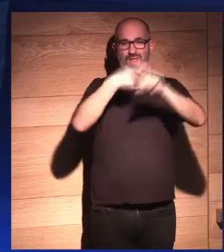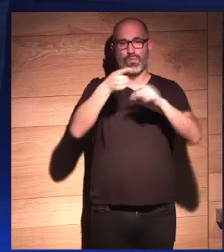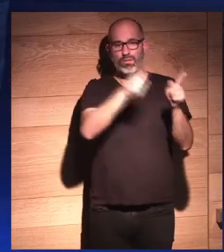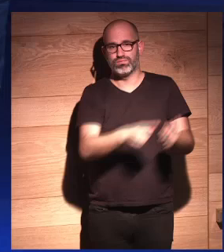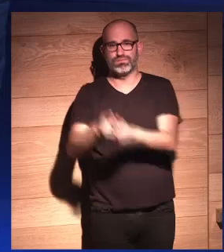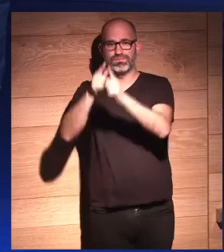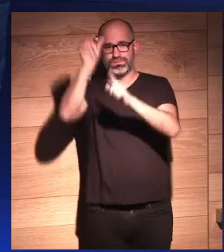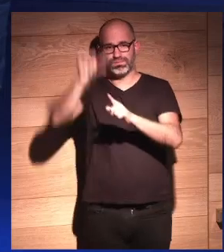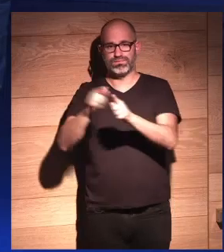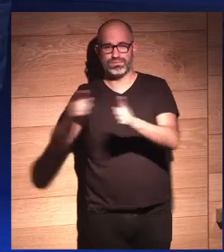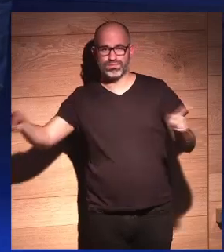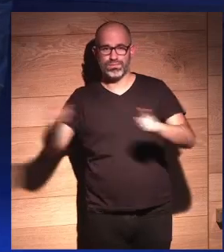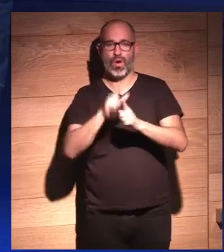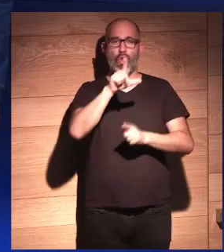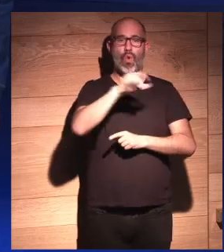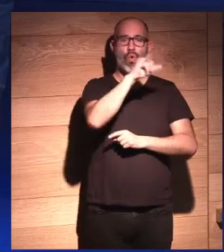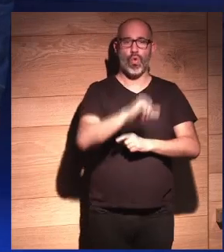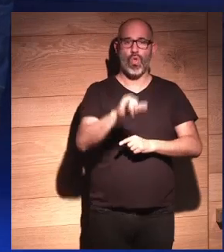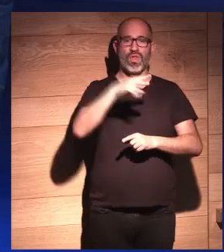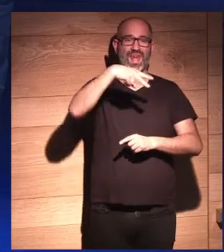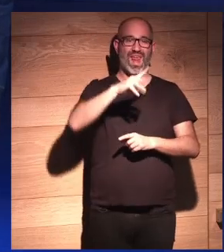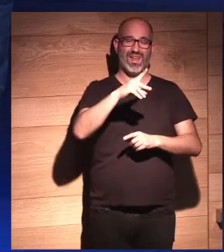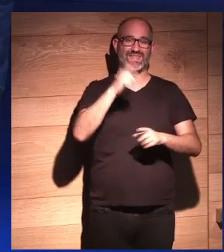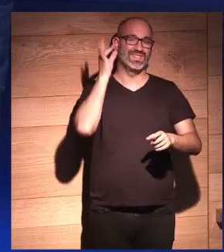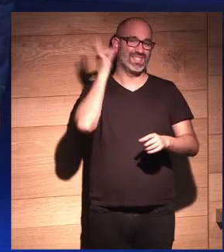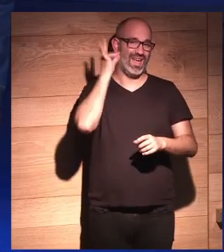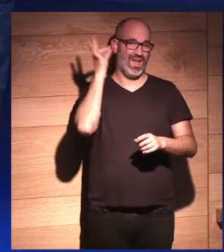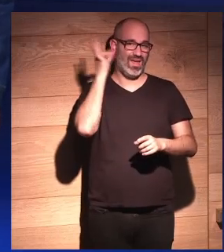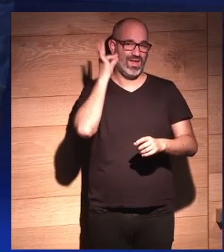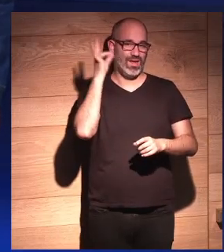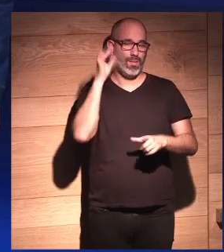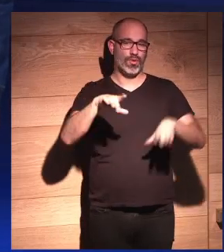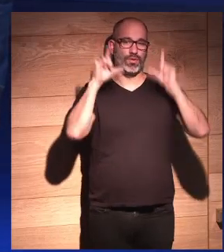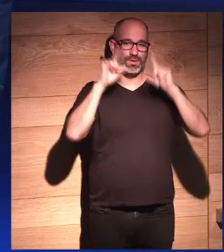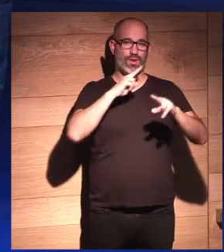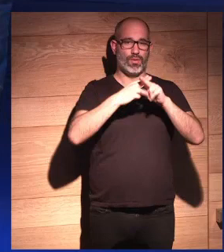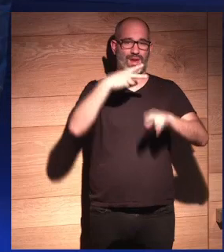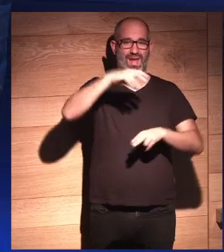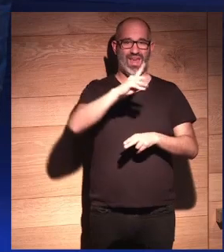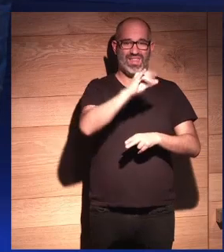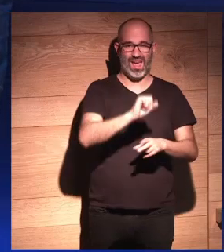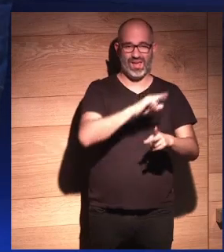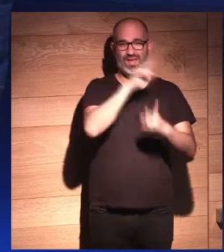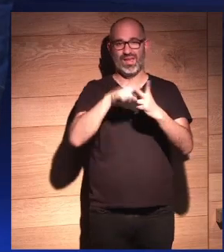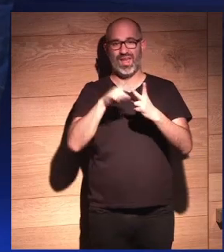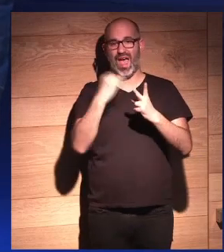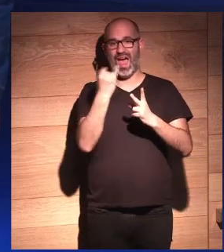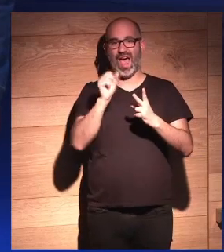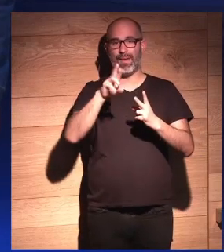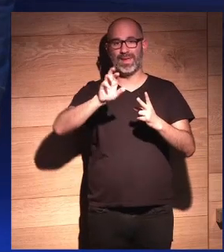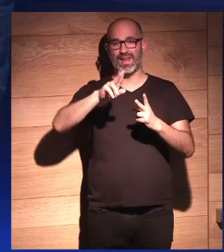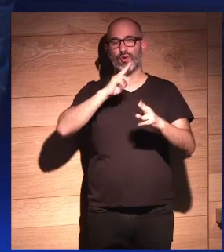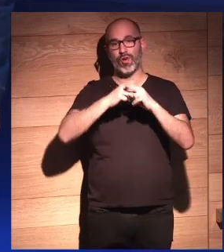largometraje. Presentamos el personaje de Luz, de Nadia, que es uno de los personajes protagonistas del largo, y el personaje de Javier, que es un personaje